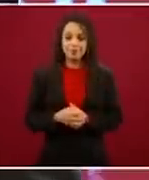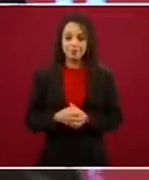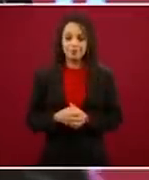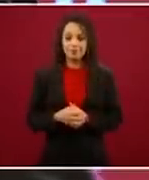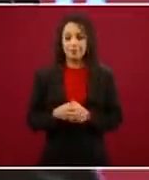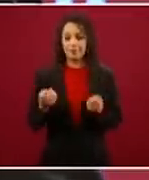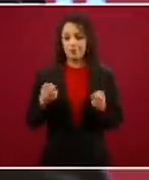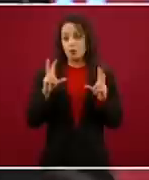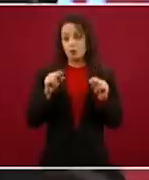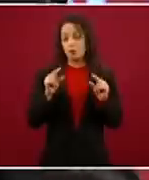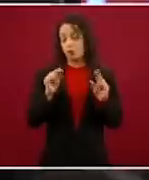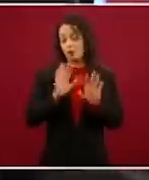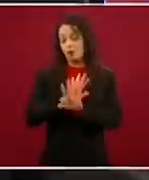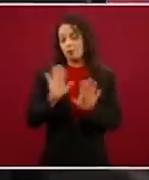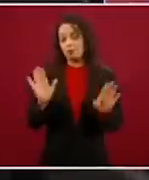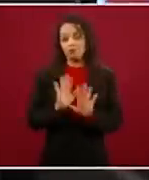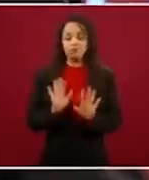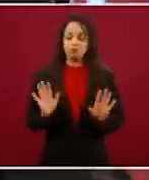Entonces,